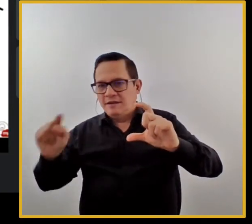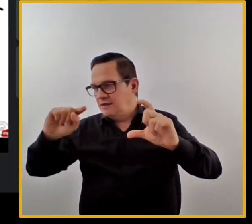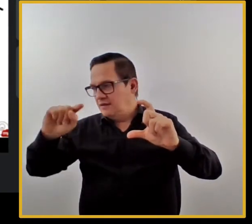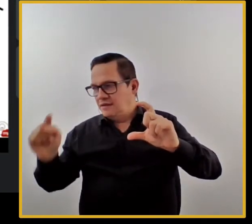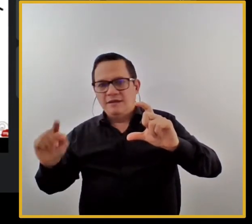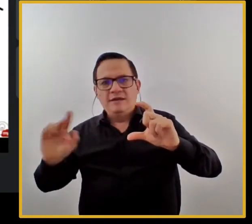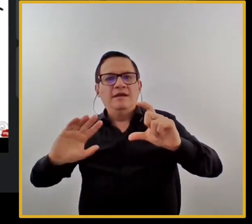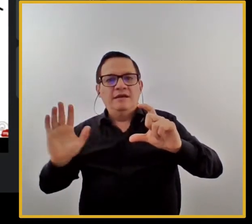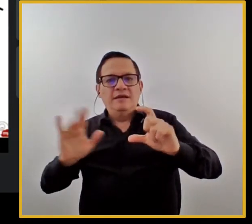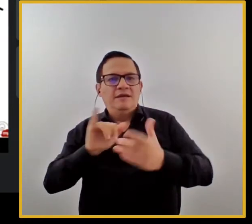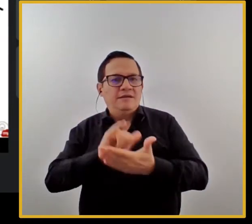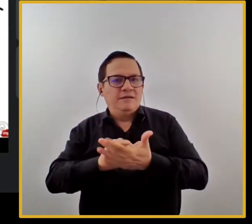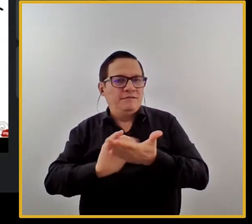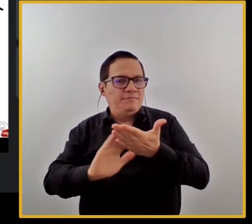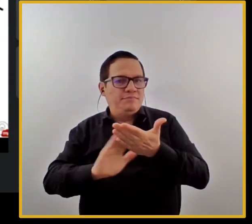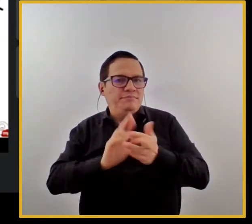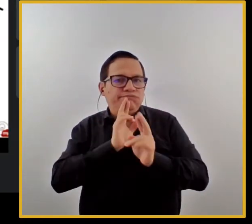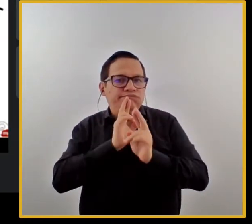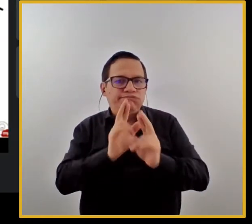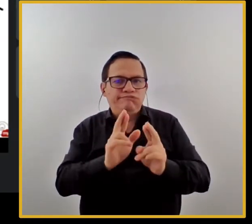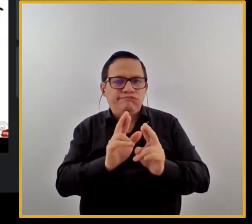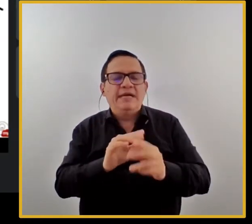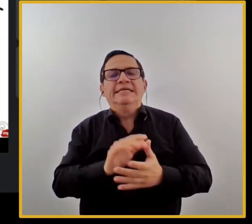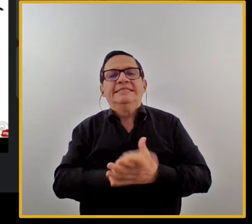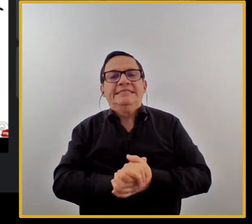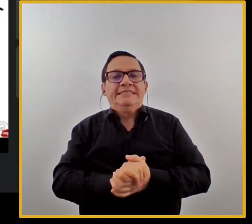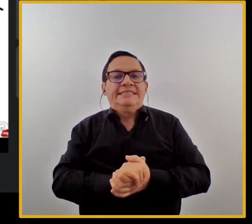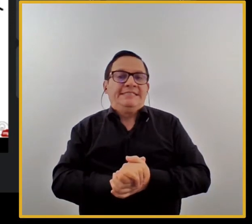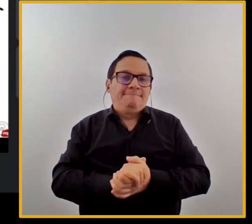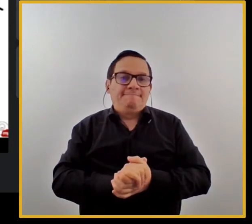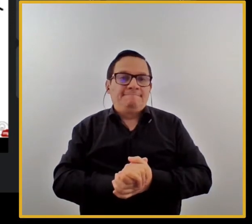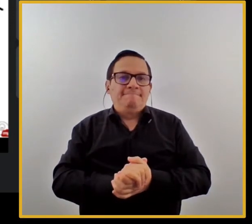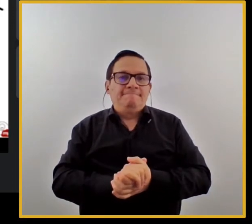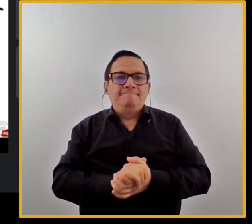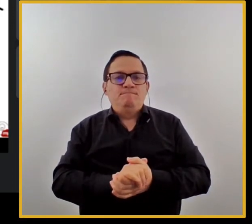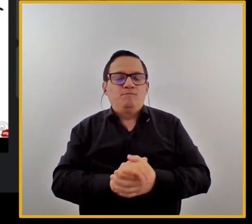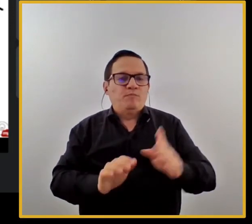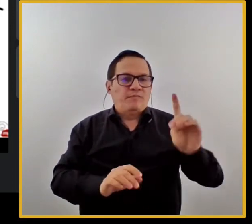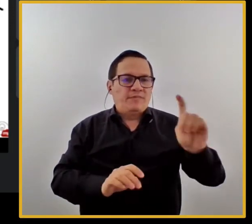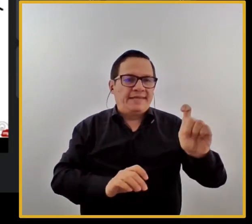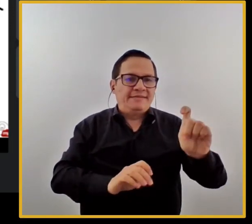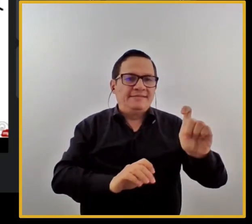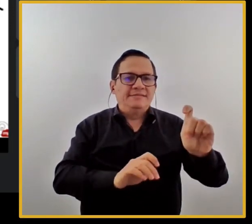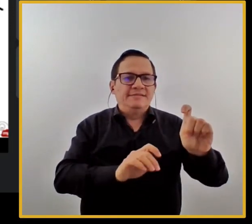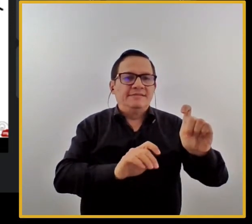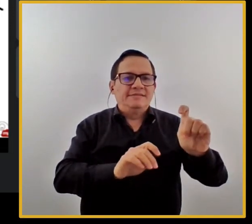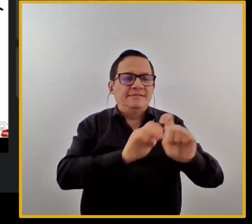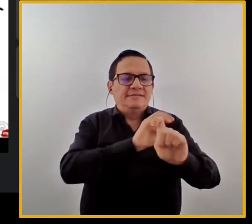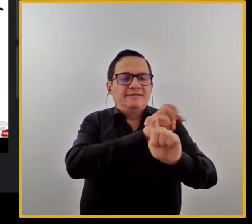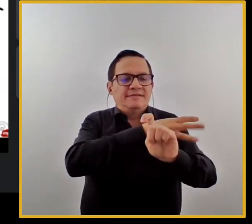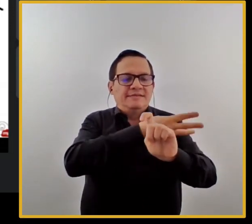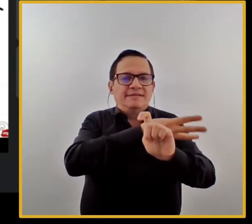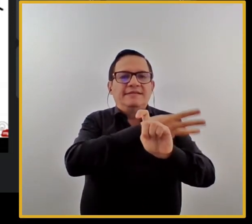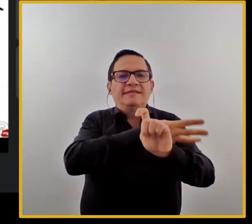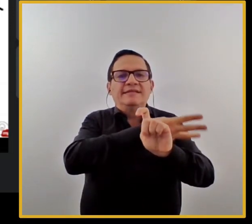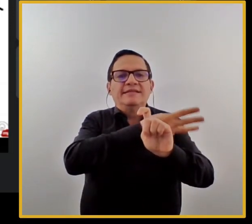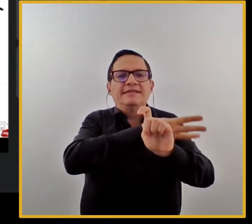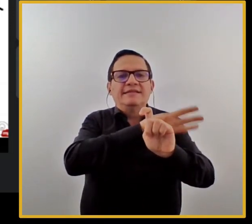entonces tenemos que nos da que 3u por 3x por u por x, eso nos va a dar